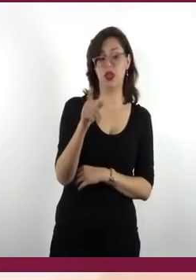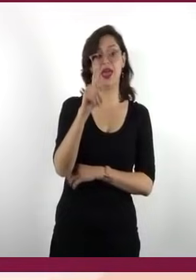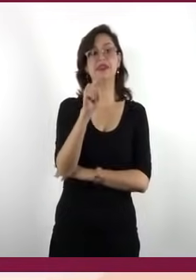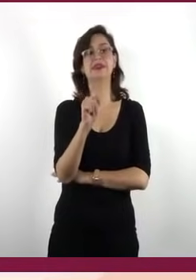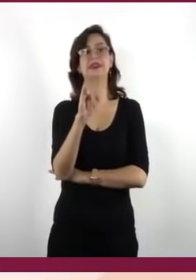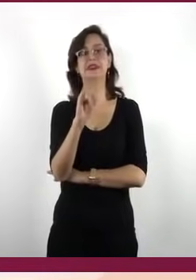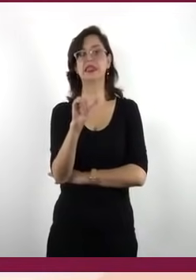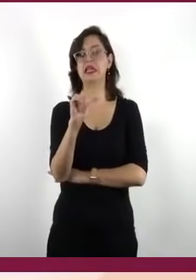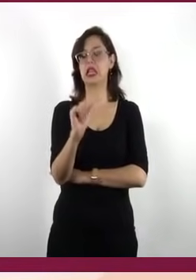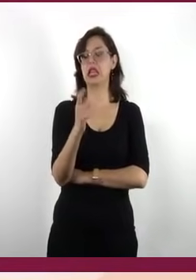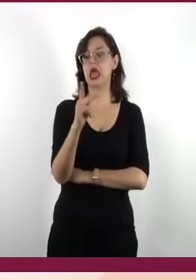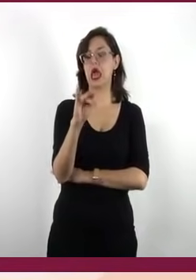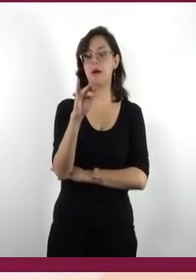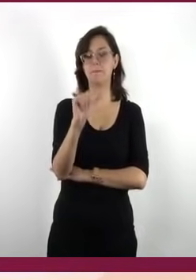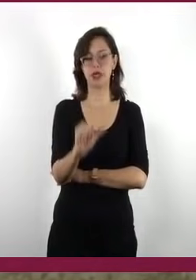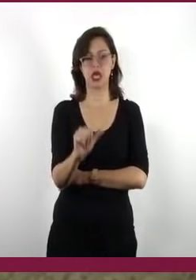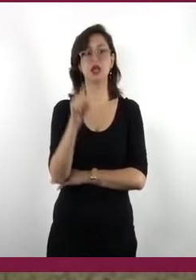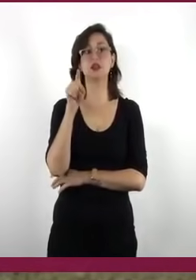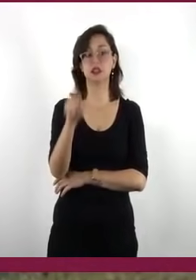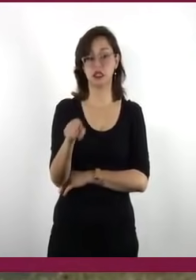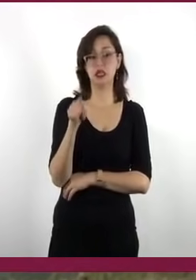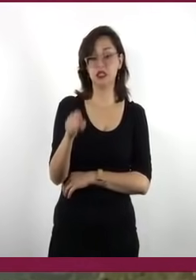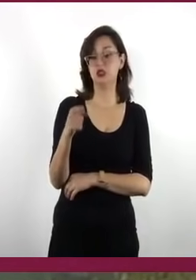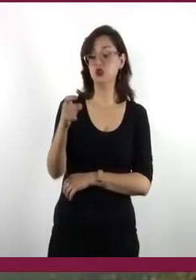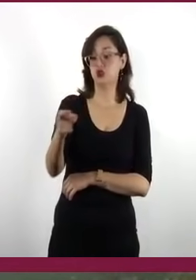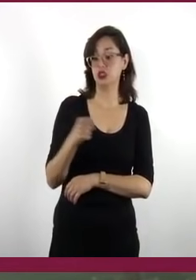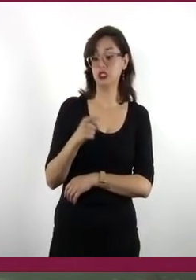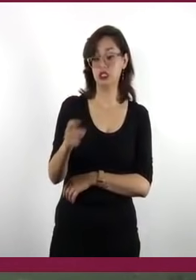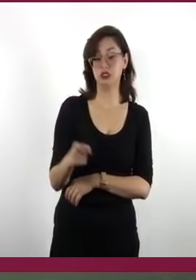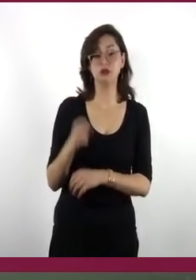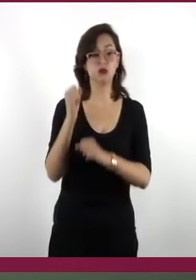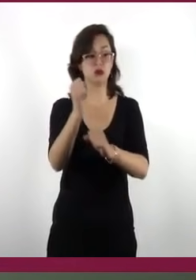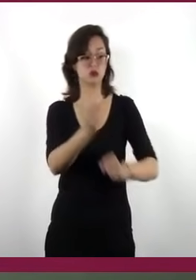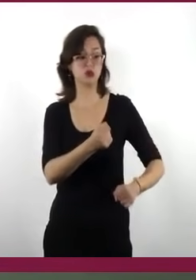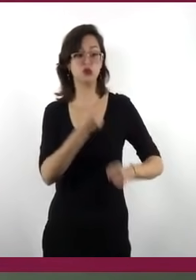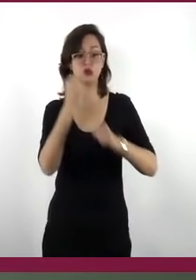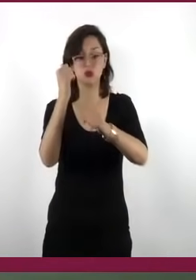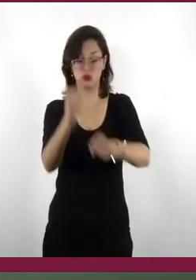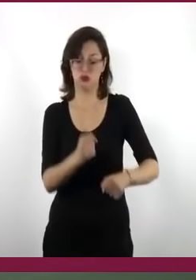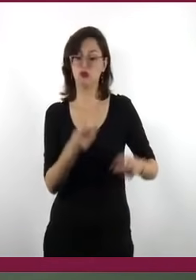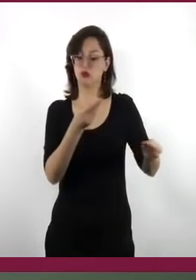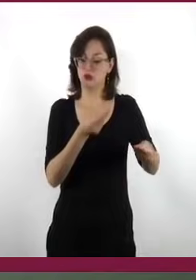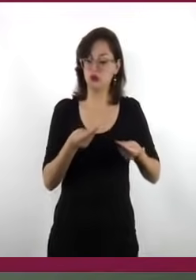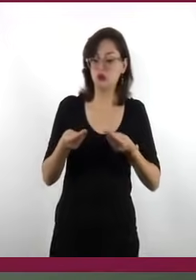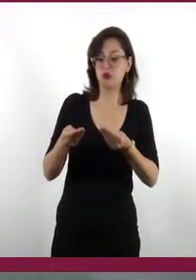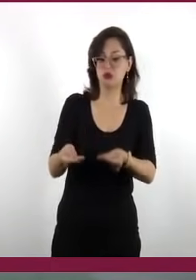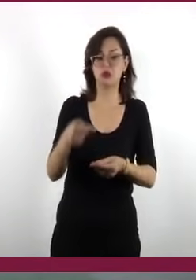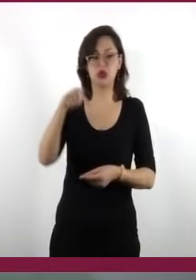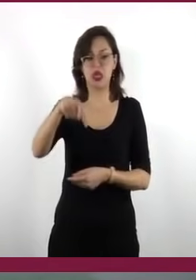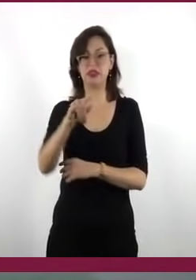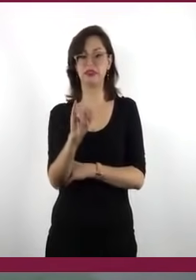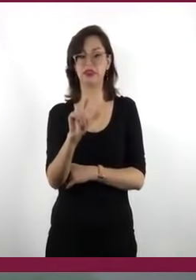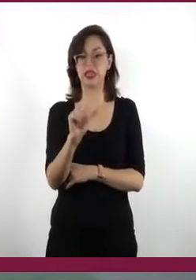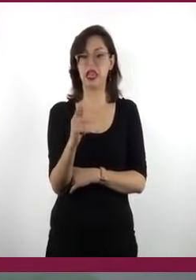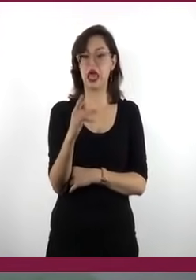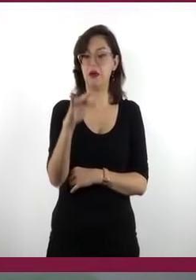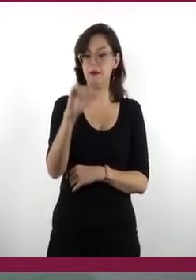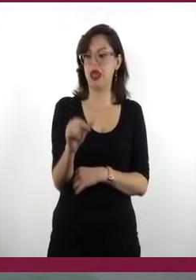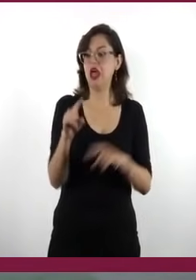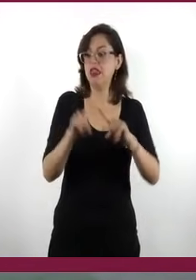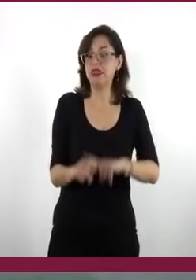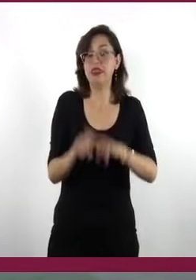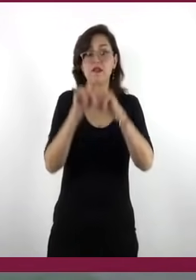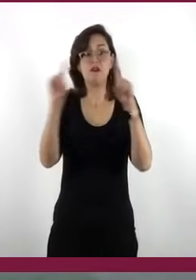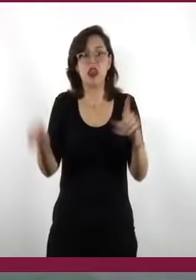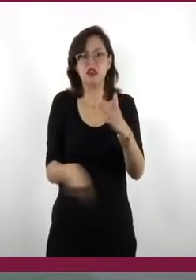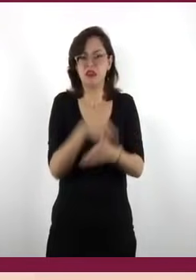llevó a Xochimilco para consumo local, sin embargo, es un ejemplo de daño por introducción de especies en hábitats distintos